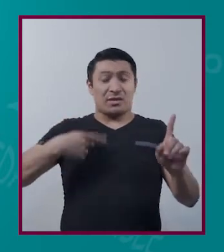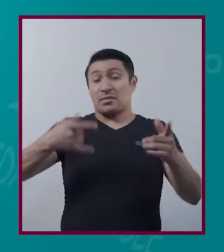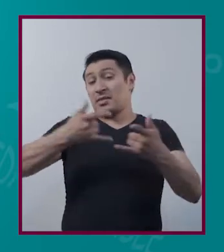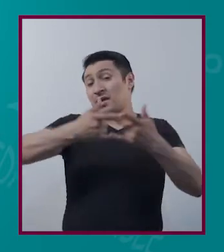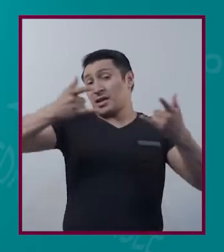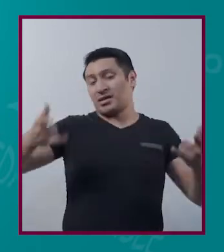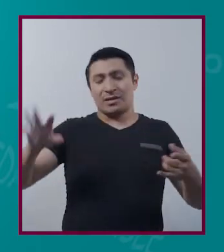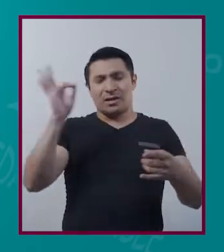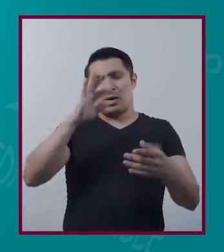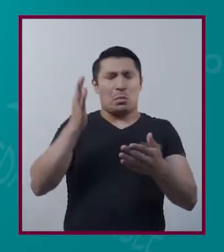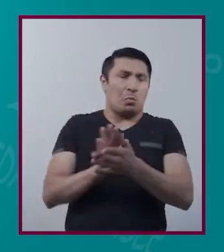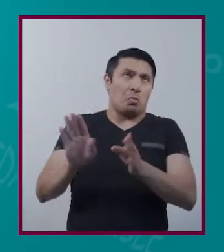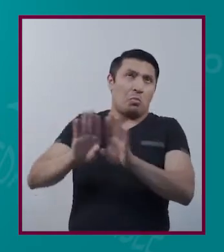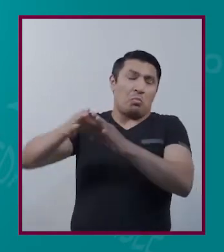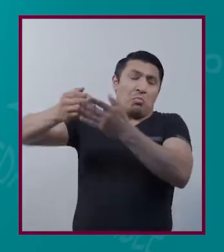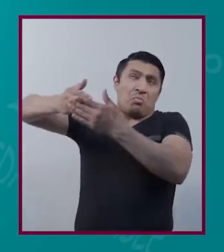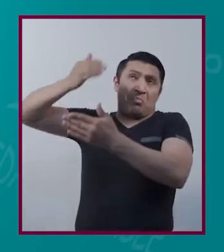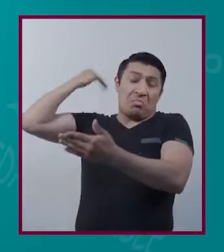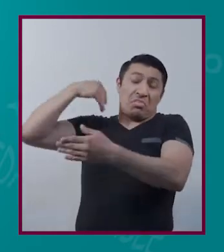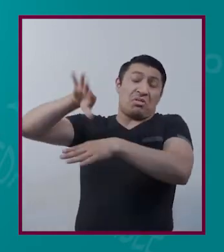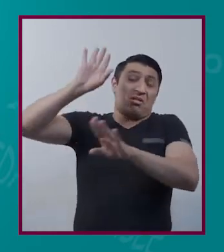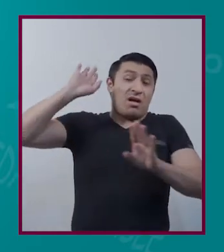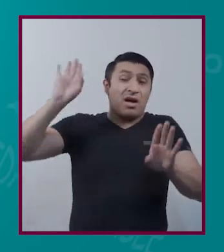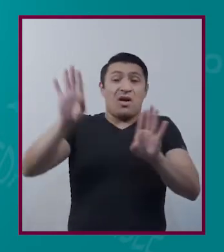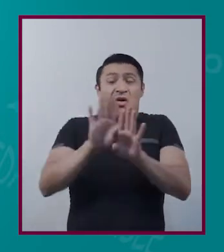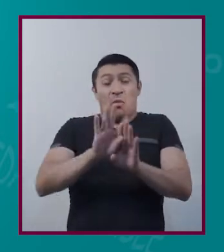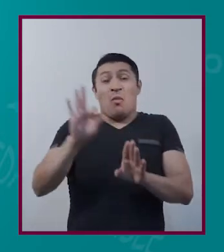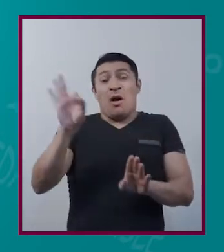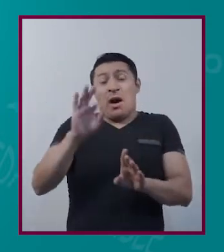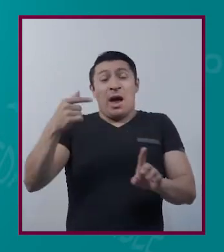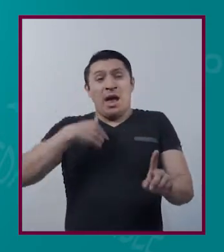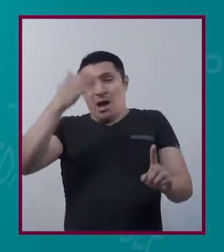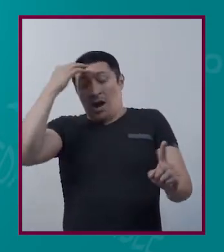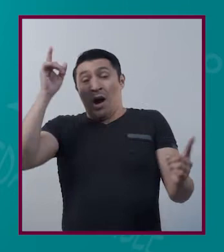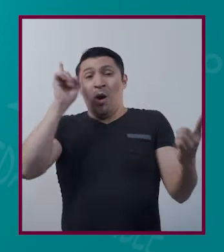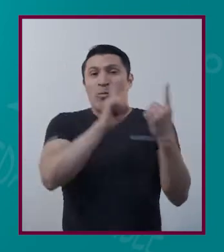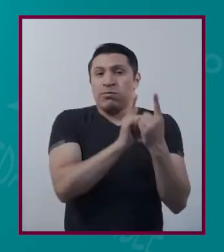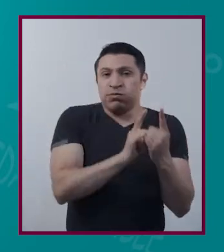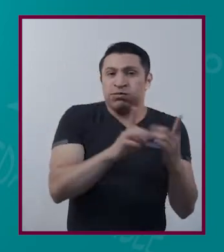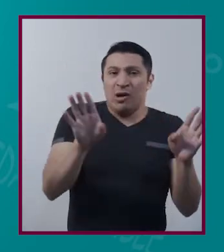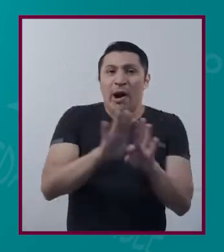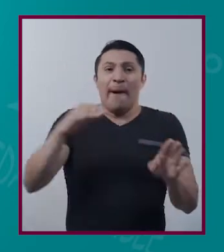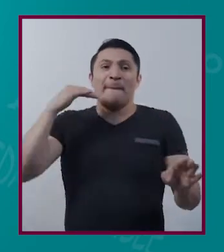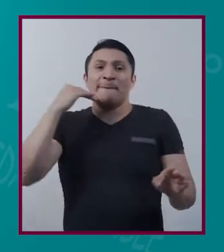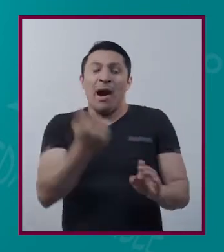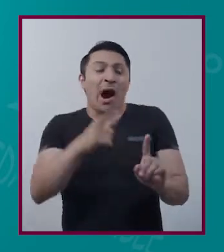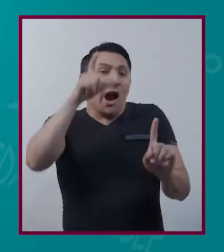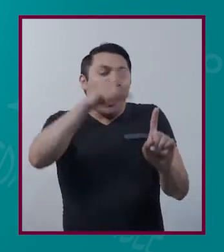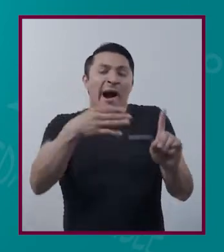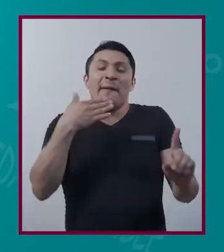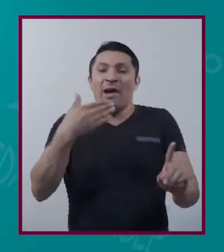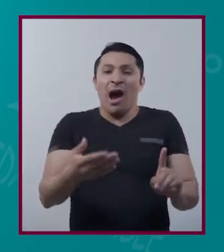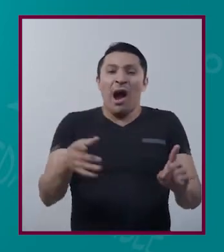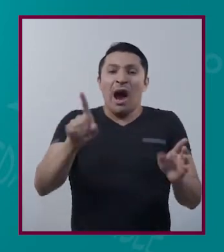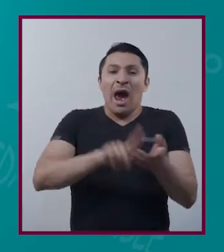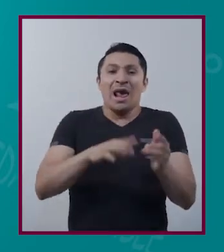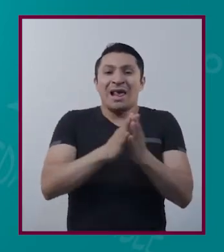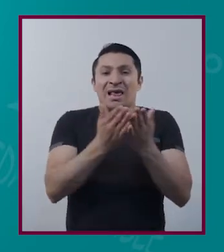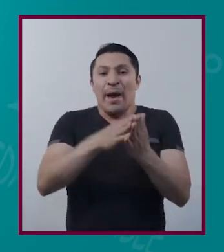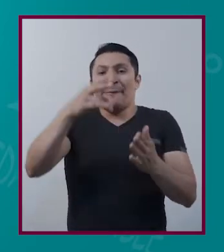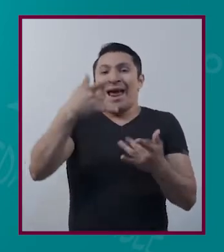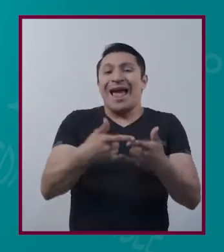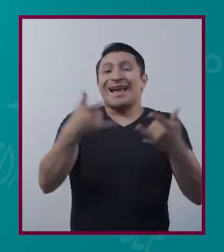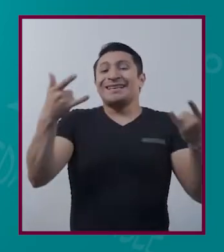ese personaje que puede sentirse algo lejano, más bien que puede ser alguien que yo pude haber conocido con defectos y con